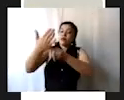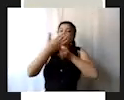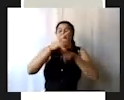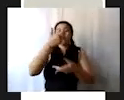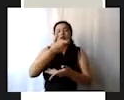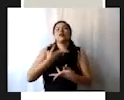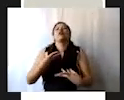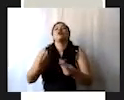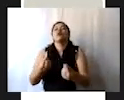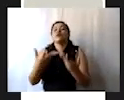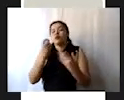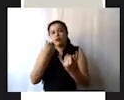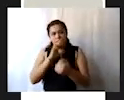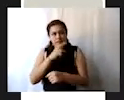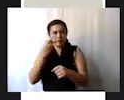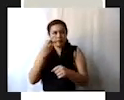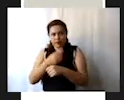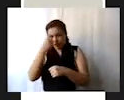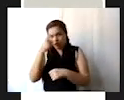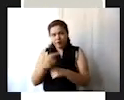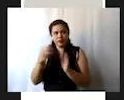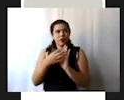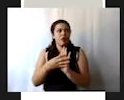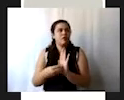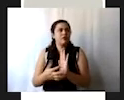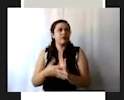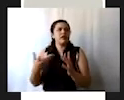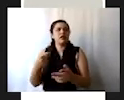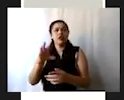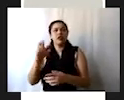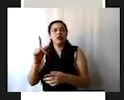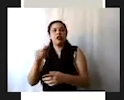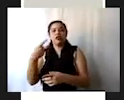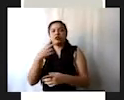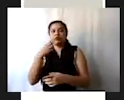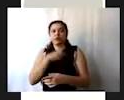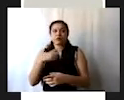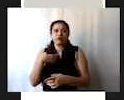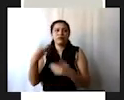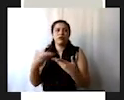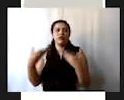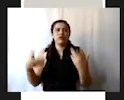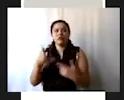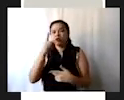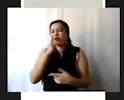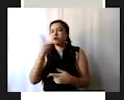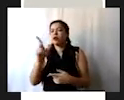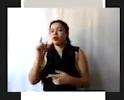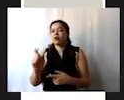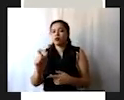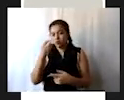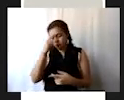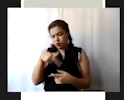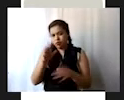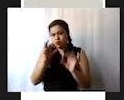principales responsables de la implementación de la Agenda 2030 y los ODS. También hablar un poco de la